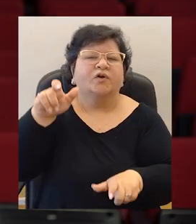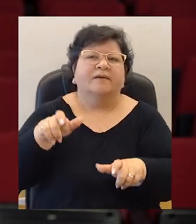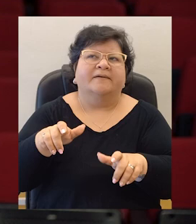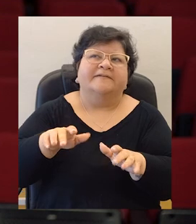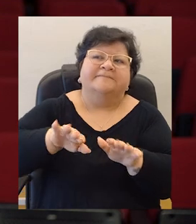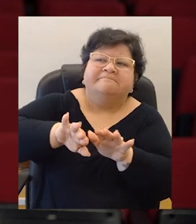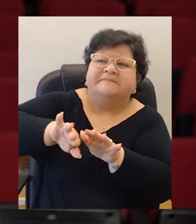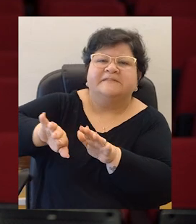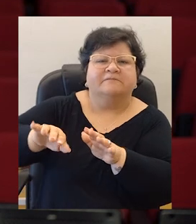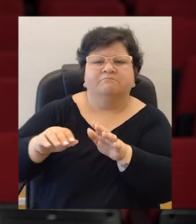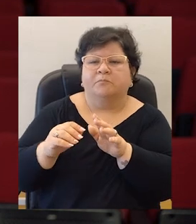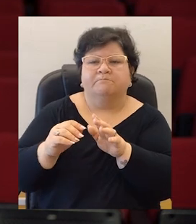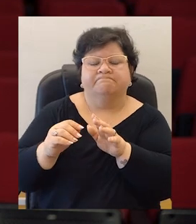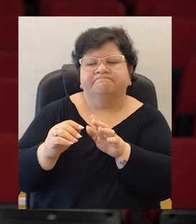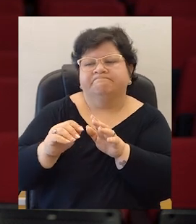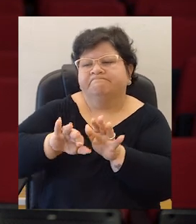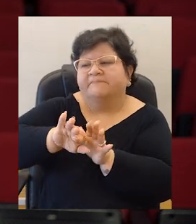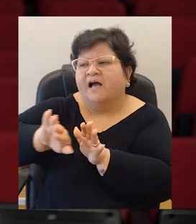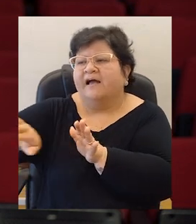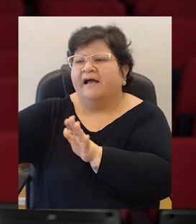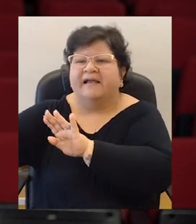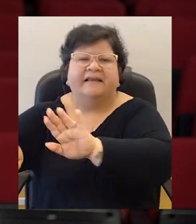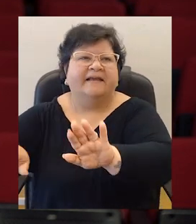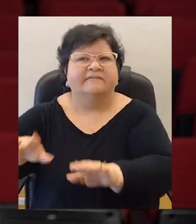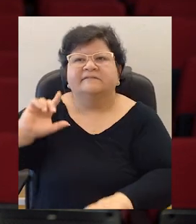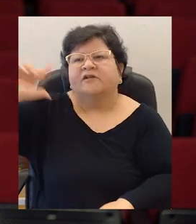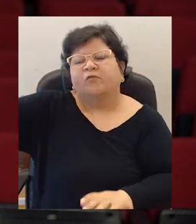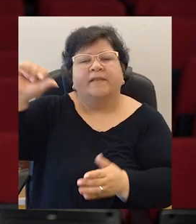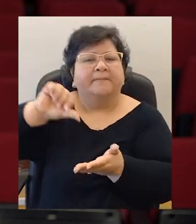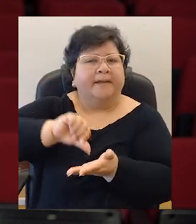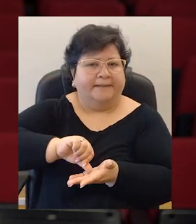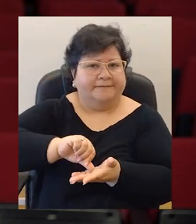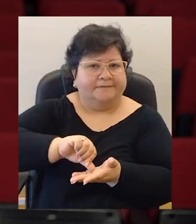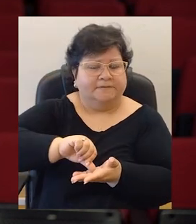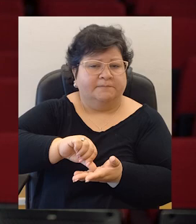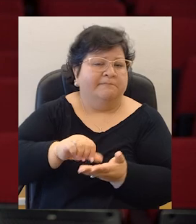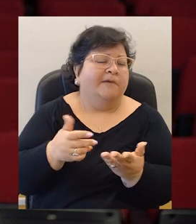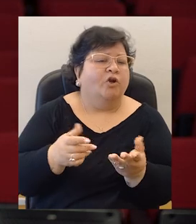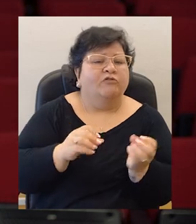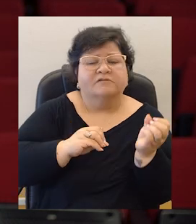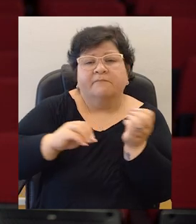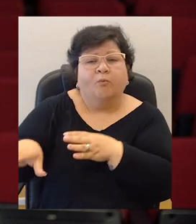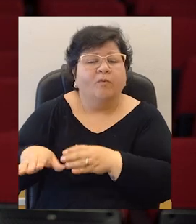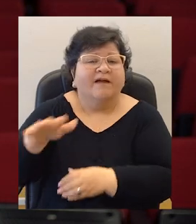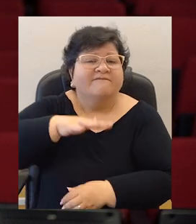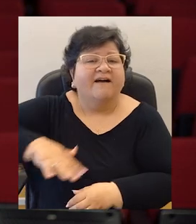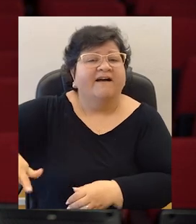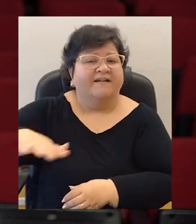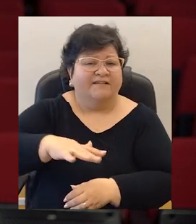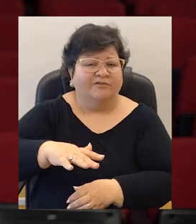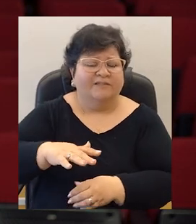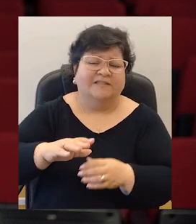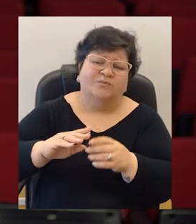razones incluso para nosotros a veces los adultos dicen bueno se fue país pero para un adolescente el mudarse de barrios o puede ser una distancia